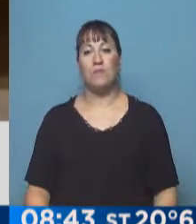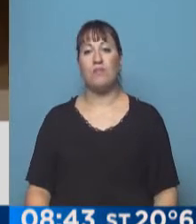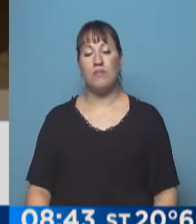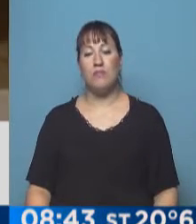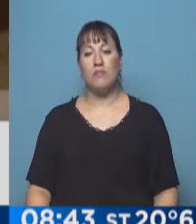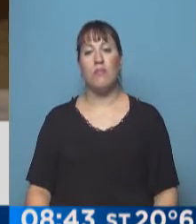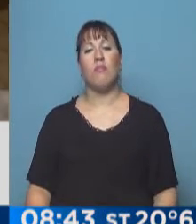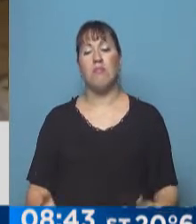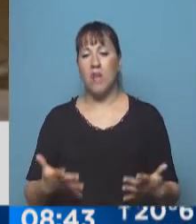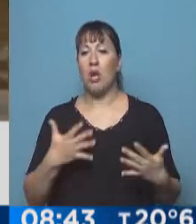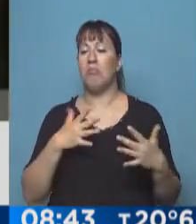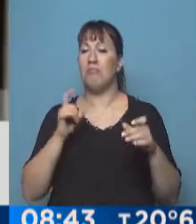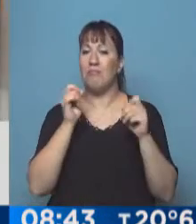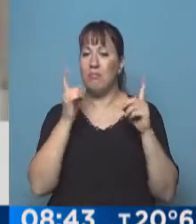ver